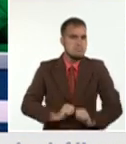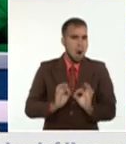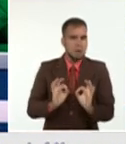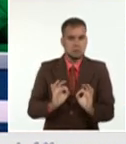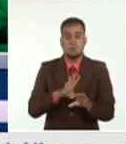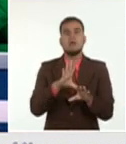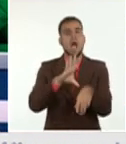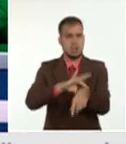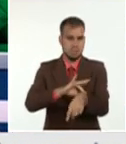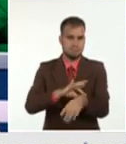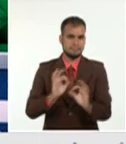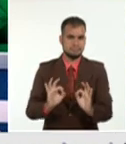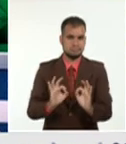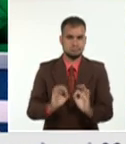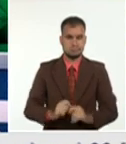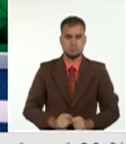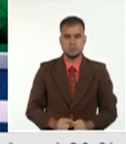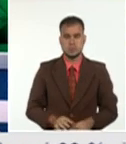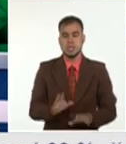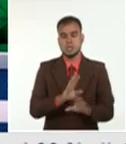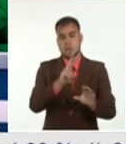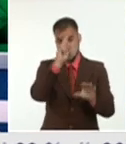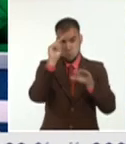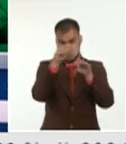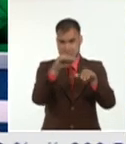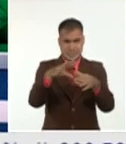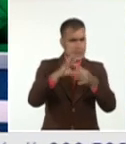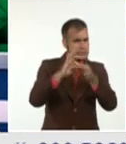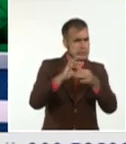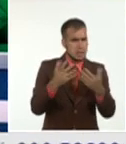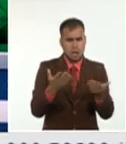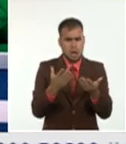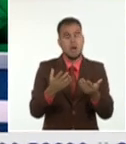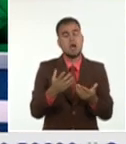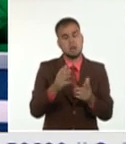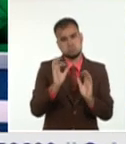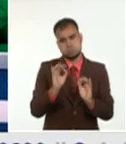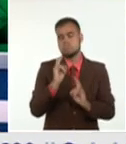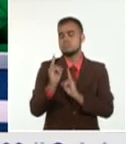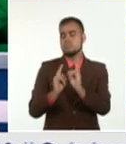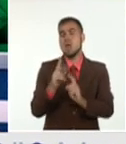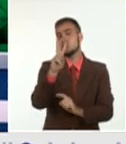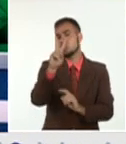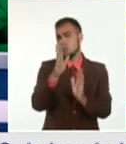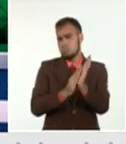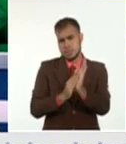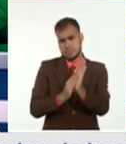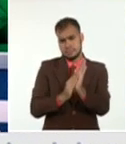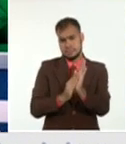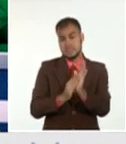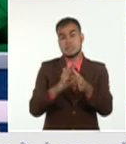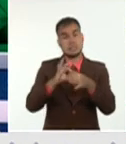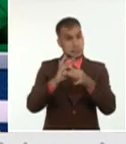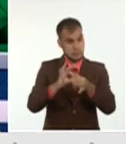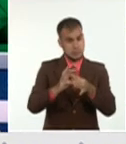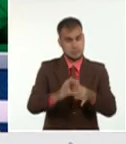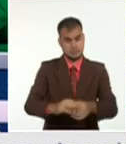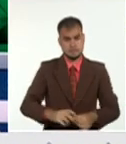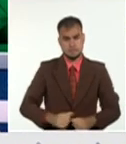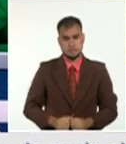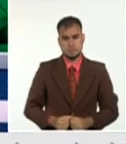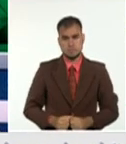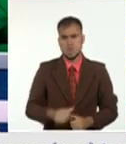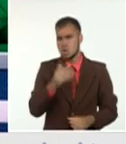terapia intensiva, un paciente de 2 meses que ya habíamos informado ayer, grave, contacto de un